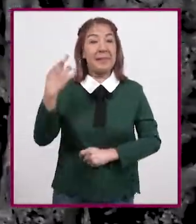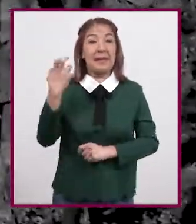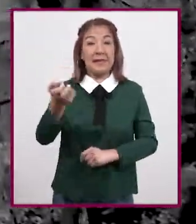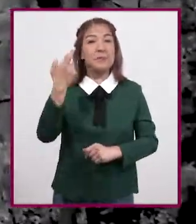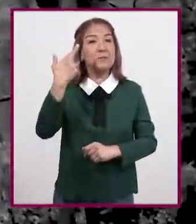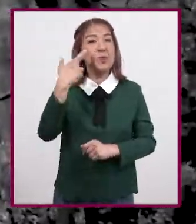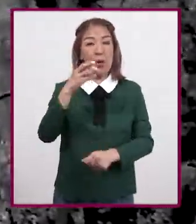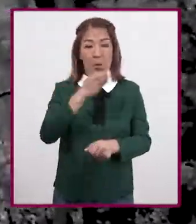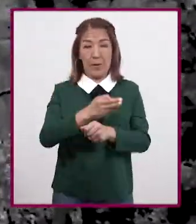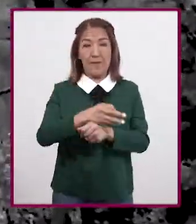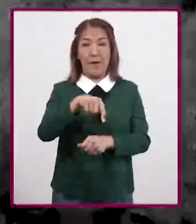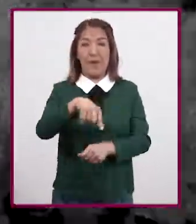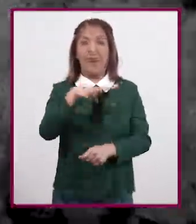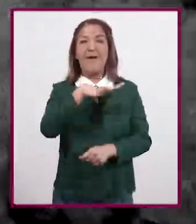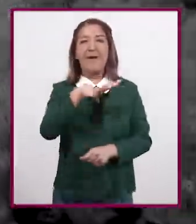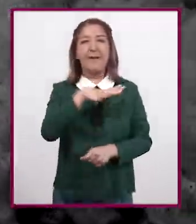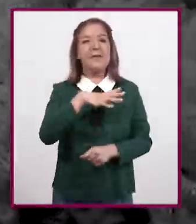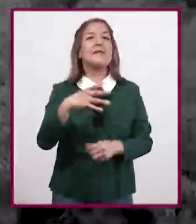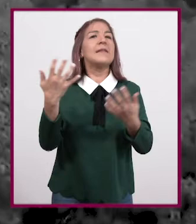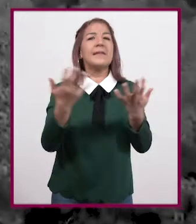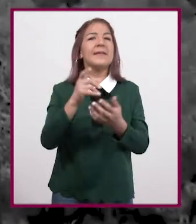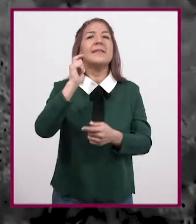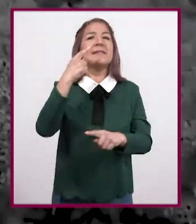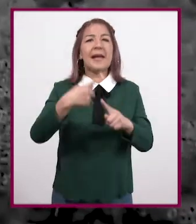La pieza que tenemos ahora es